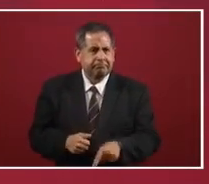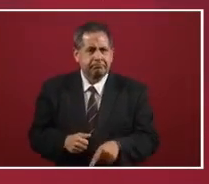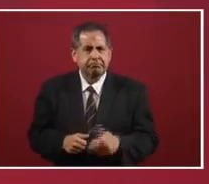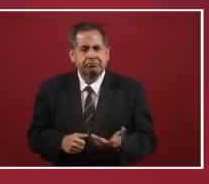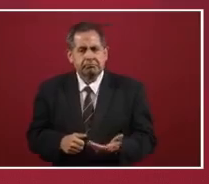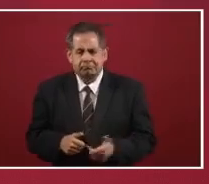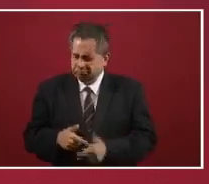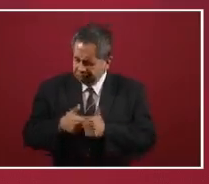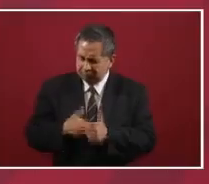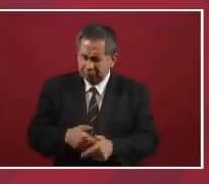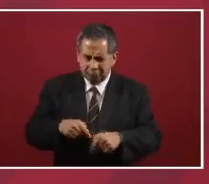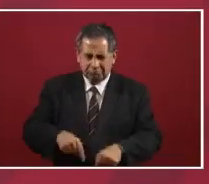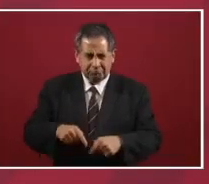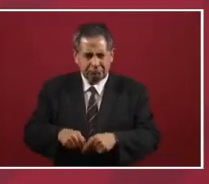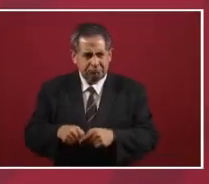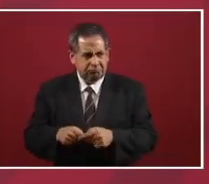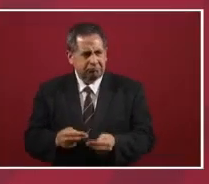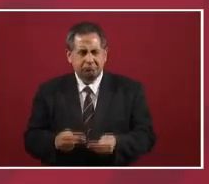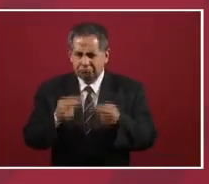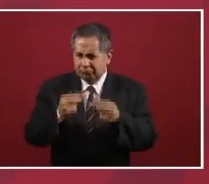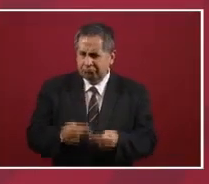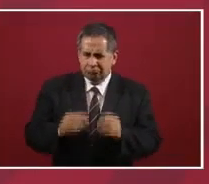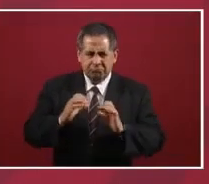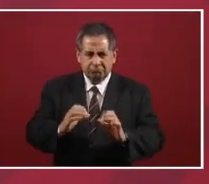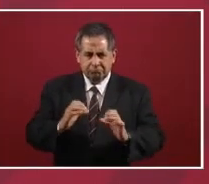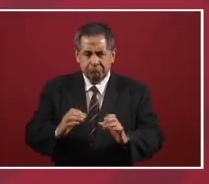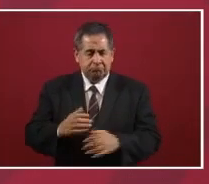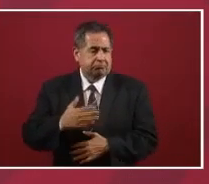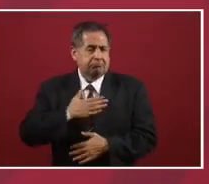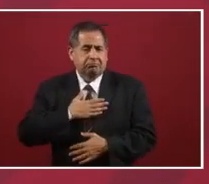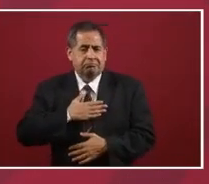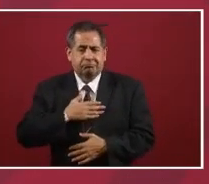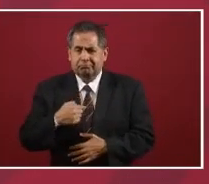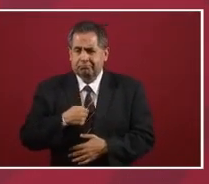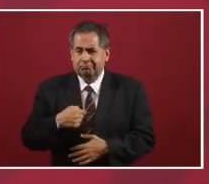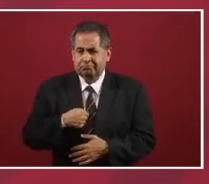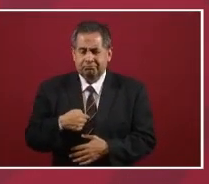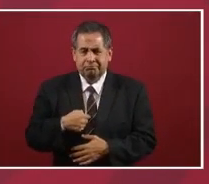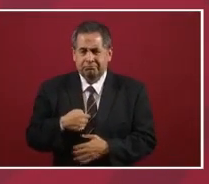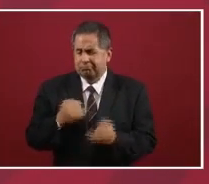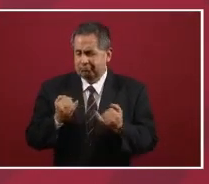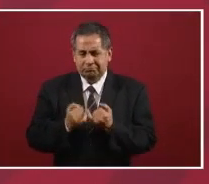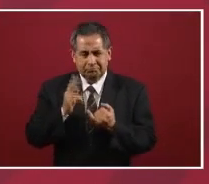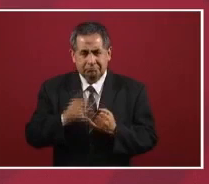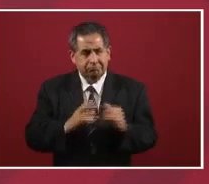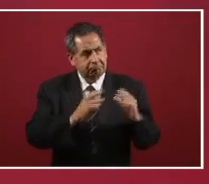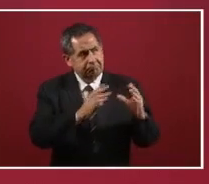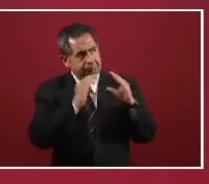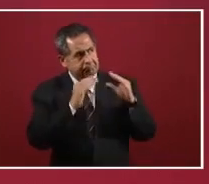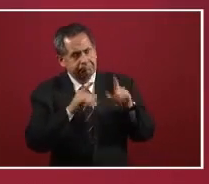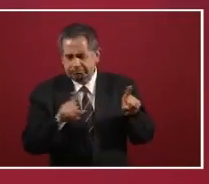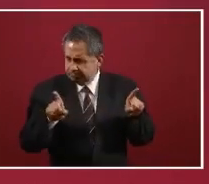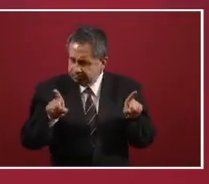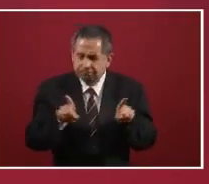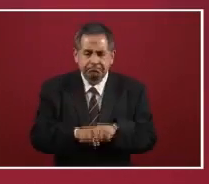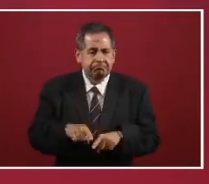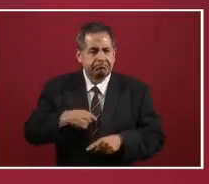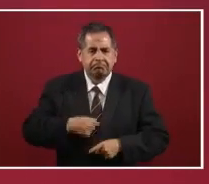y siguió invirtiendo, yo tengo esa enseñanza.